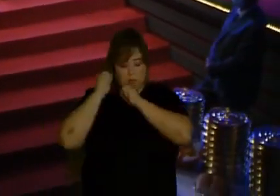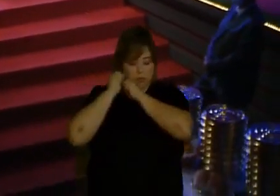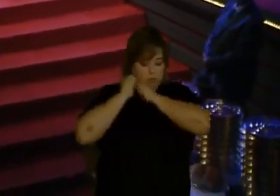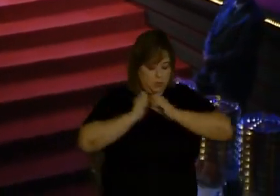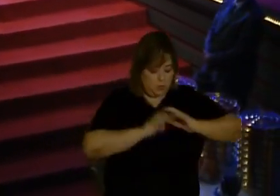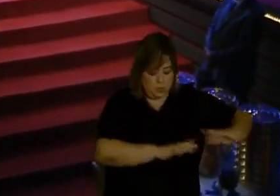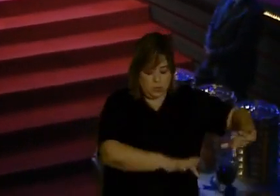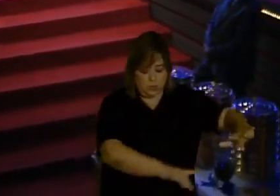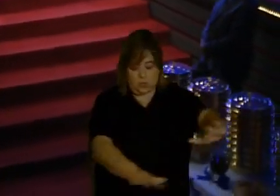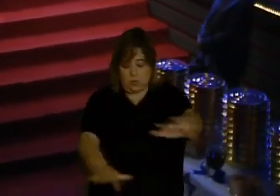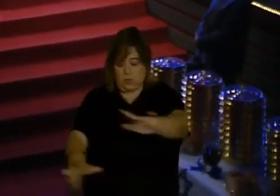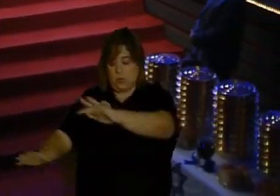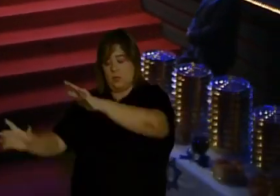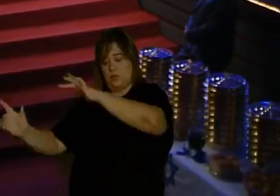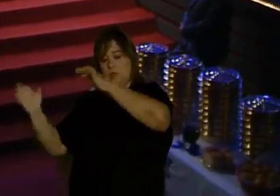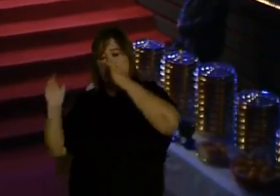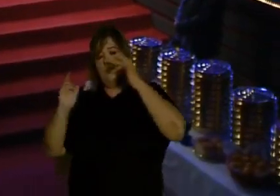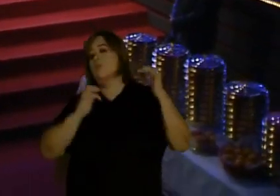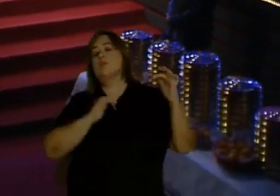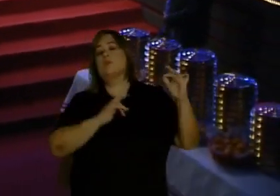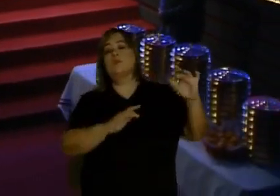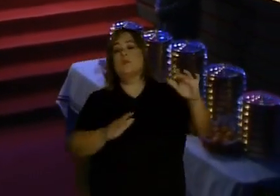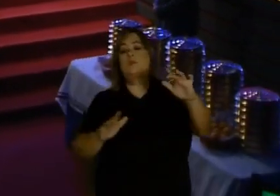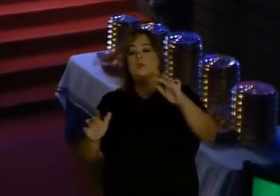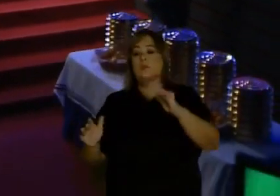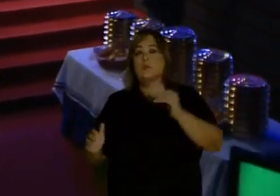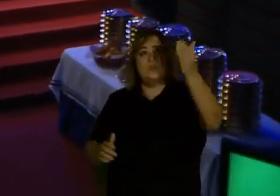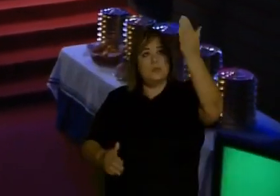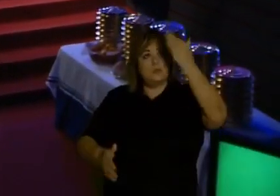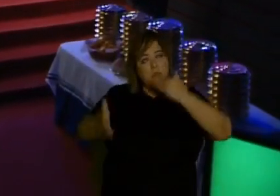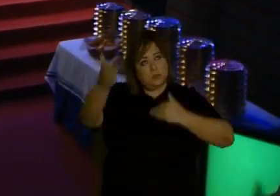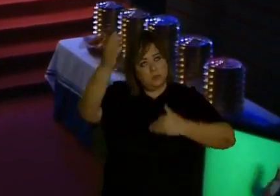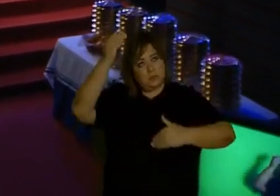Señor, reconcíliate.